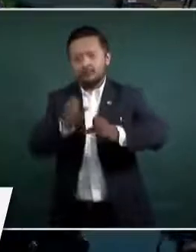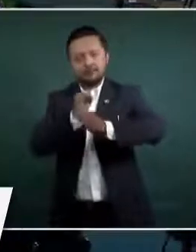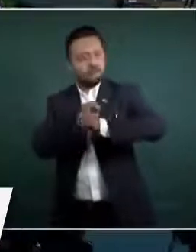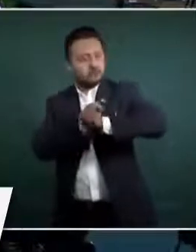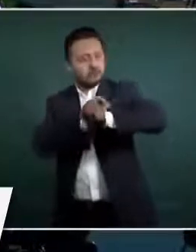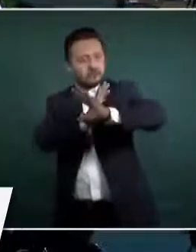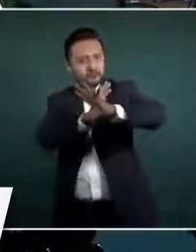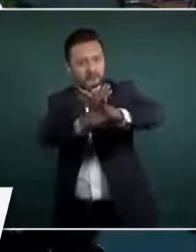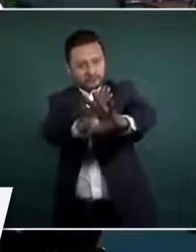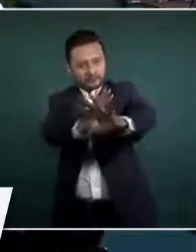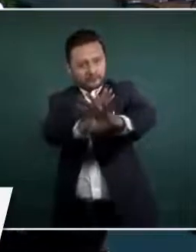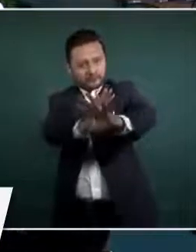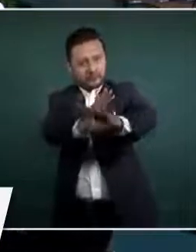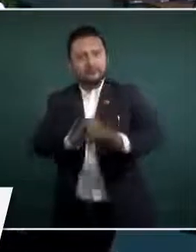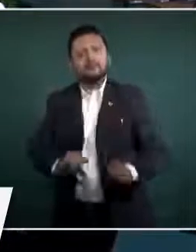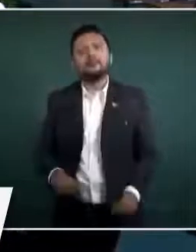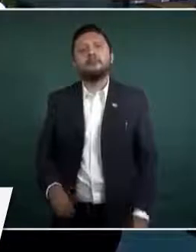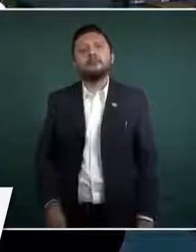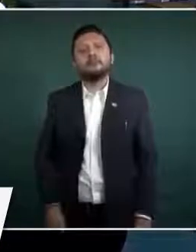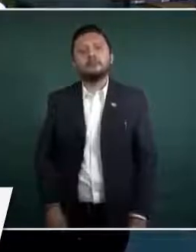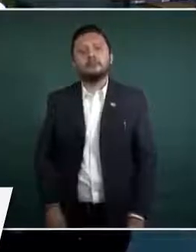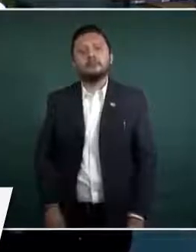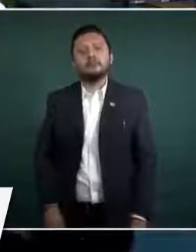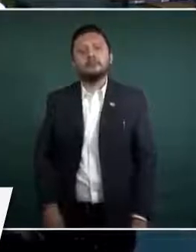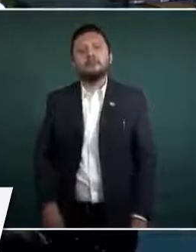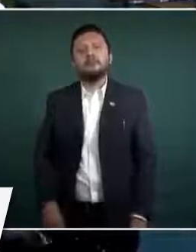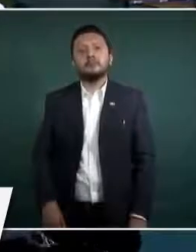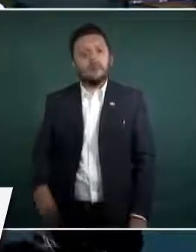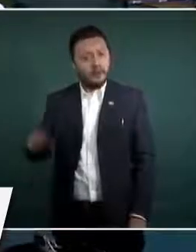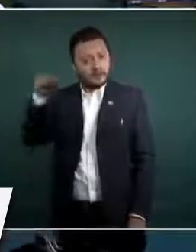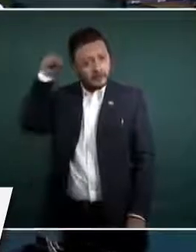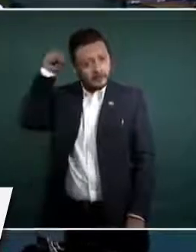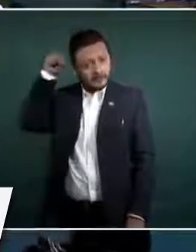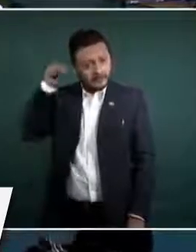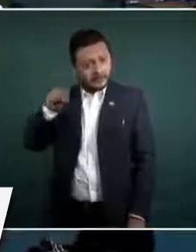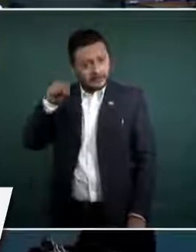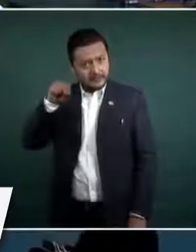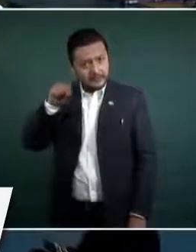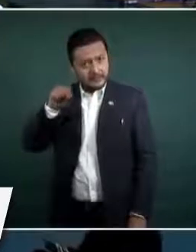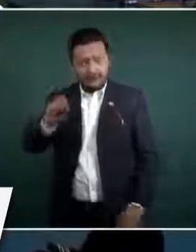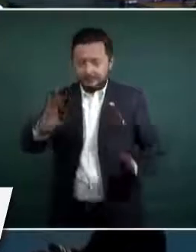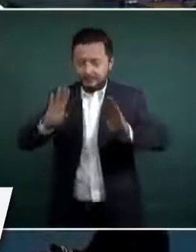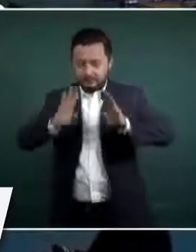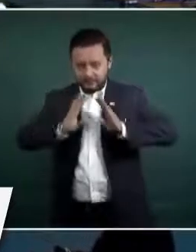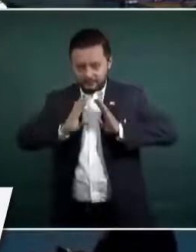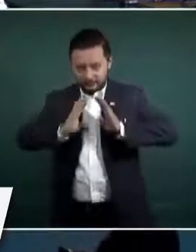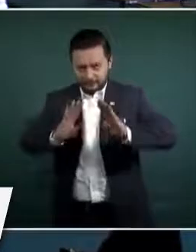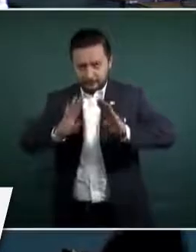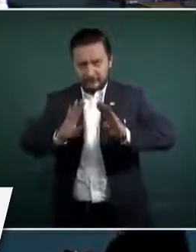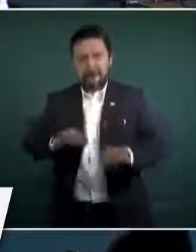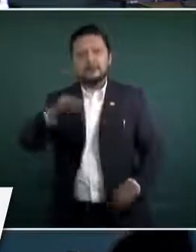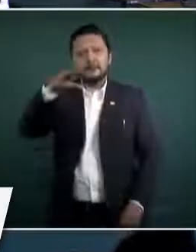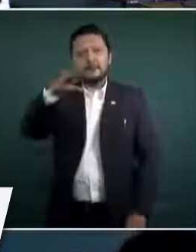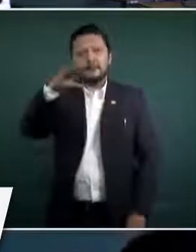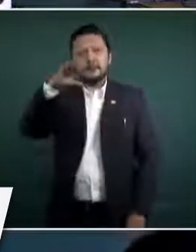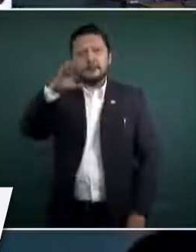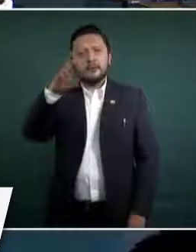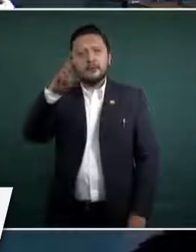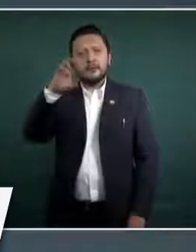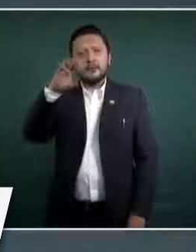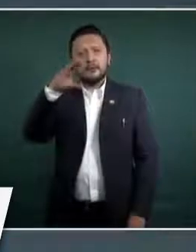Luego el general secretario de la Defensa, Luis Crescencio Sandoval